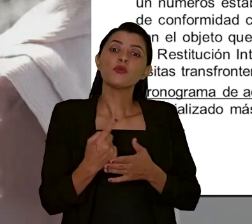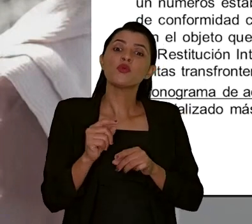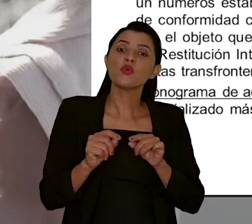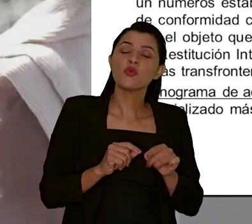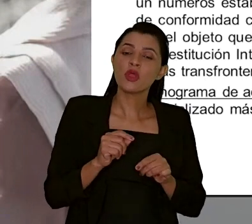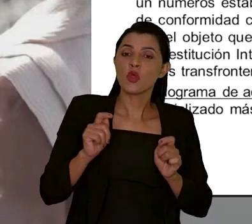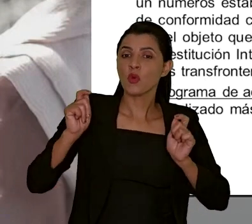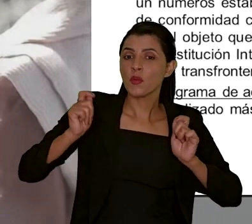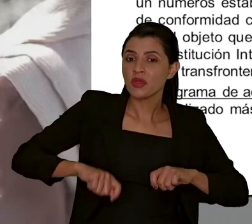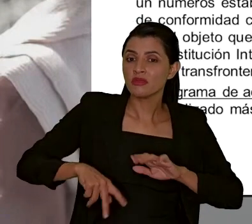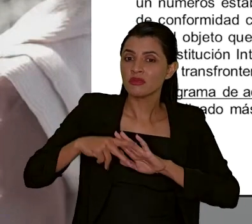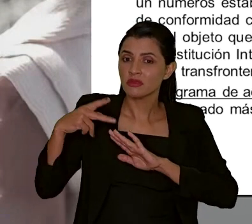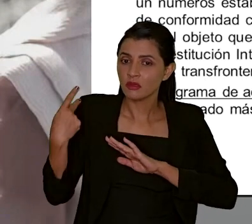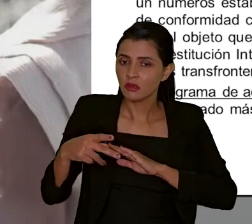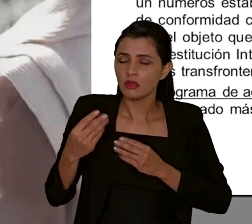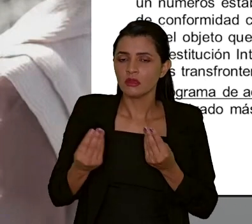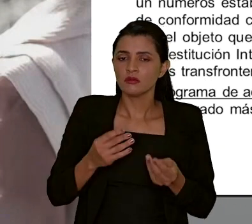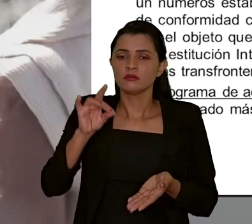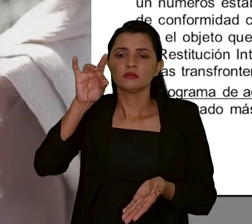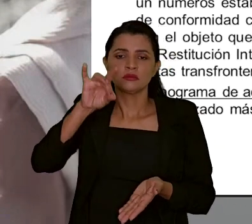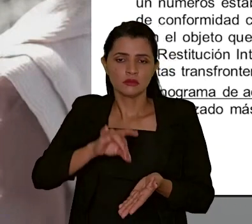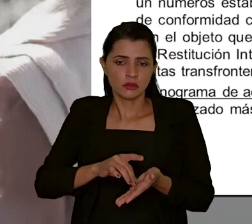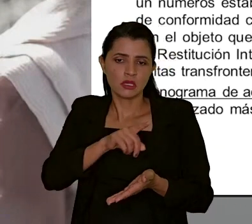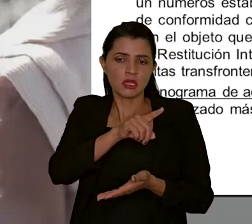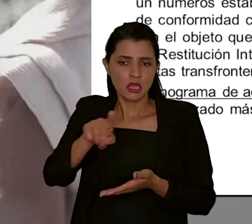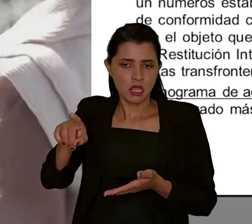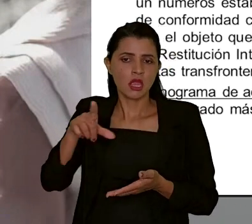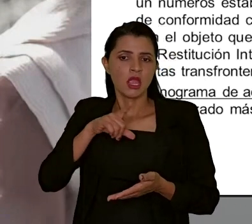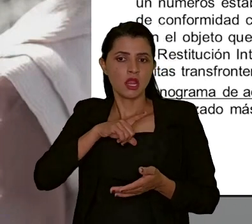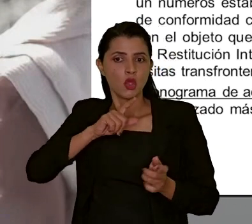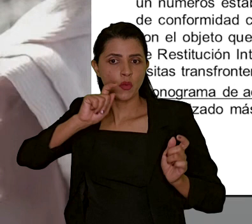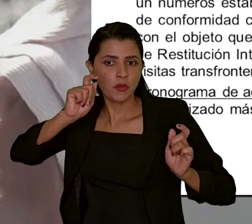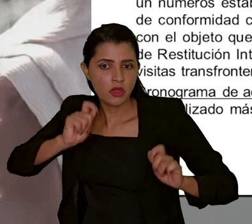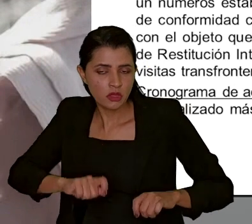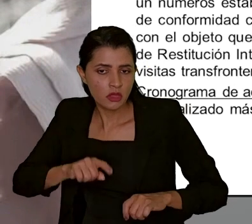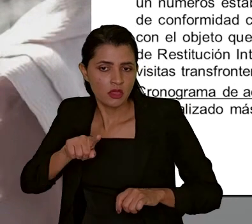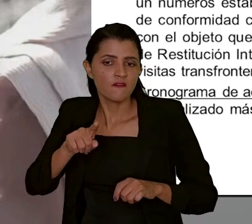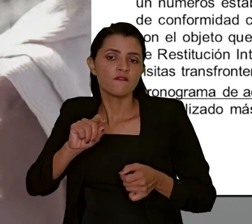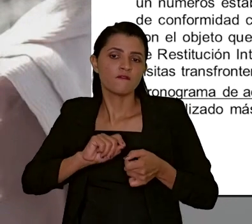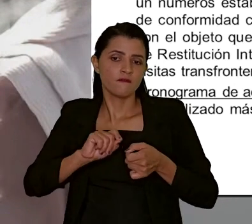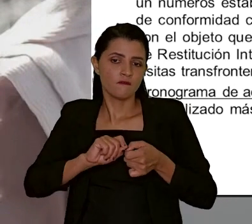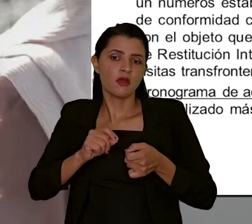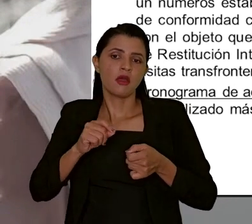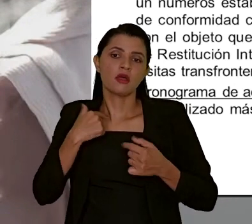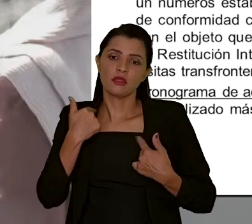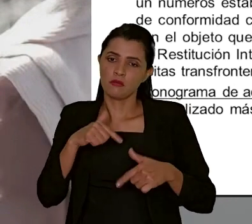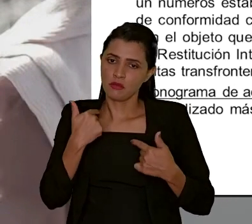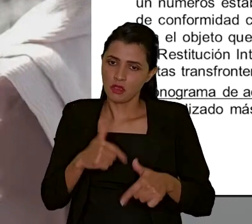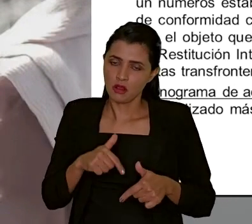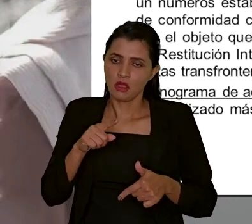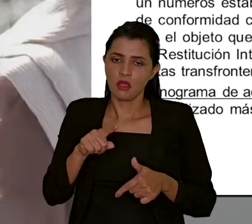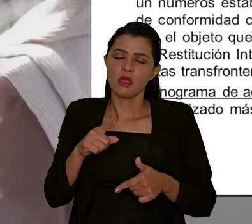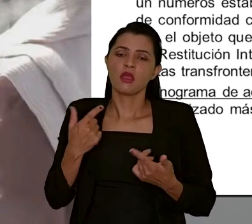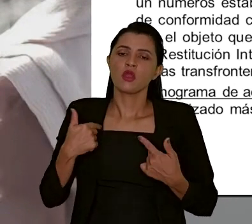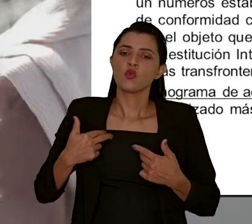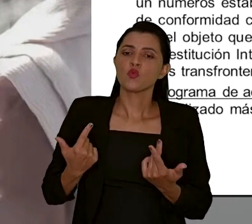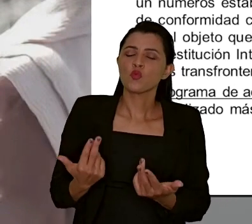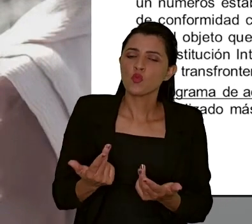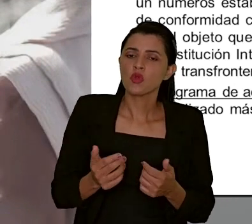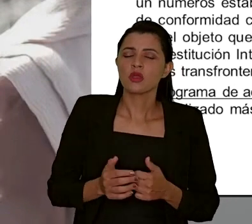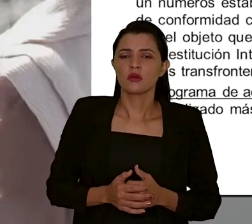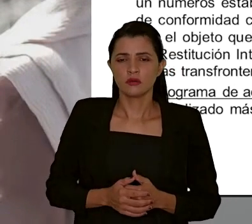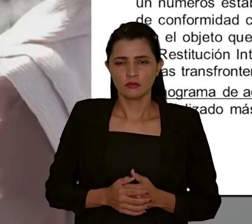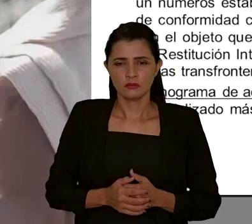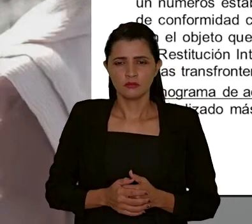con competencia especializada, quienes con concentración de competencia, quienes van a actuar. ¿Y cuál es el cronograma de